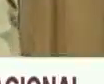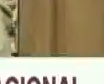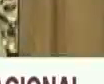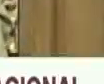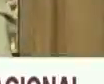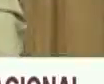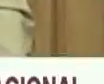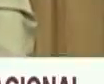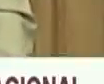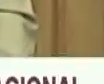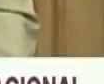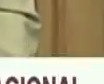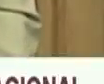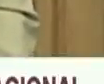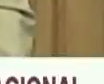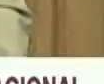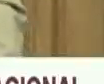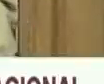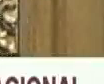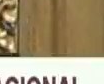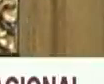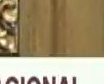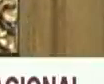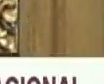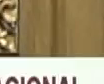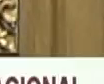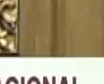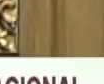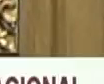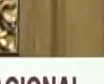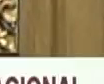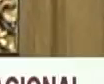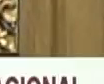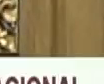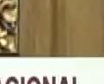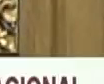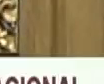Bueno, emocionado, de verdad. Emocionado y feliz.